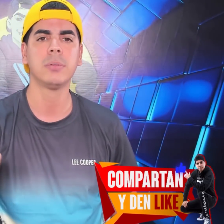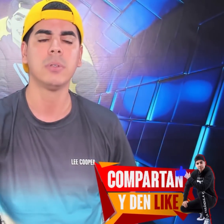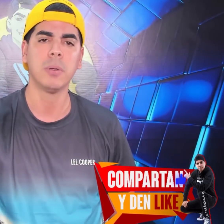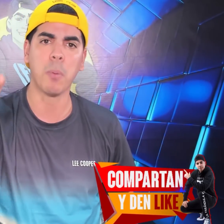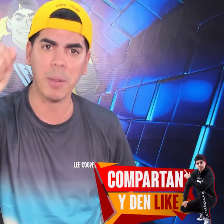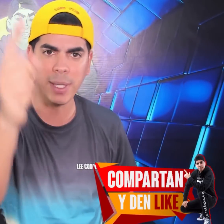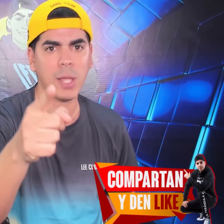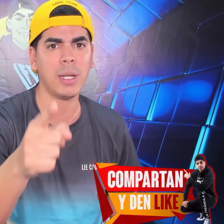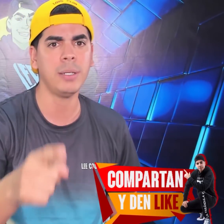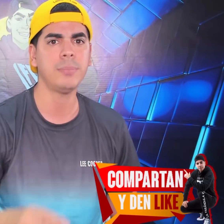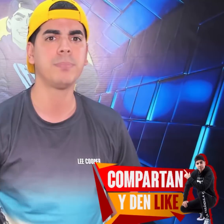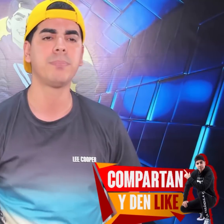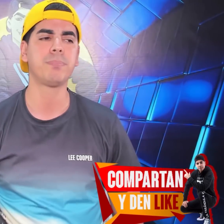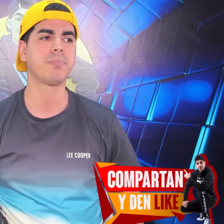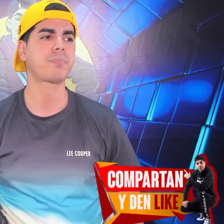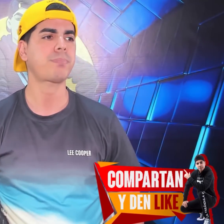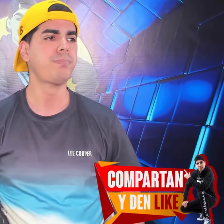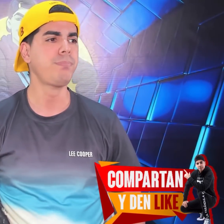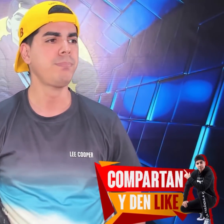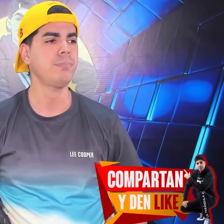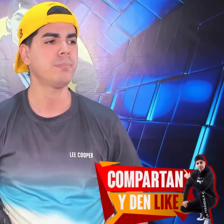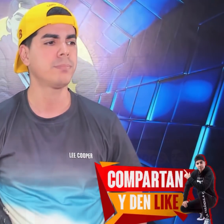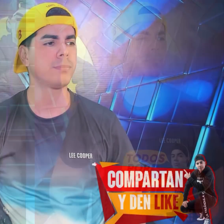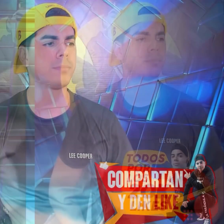ahí. Ponme el video, vale.